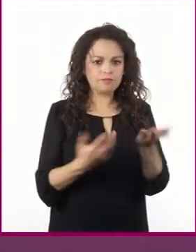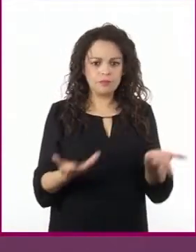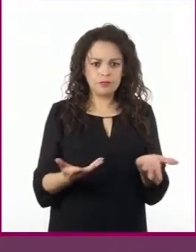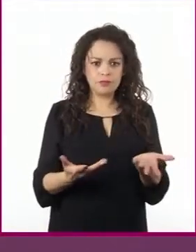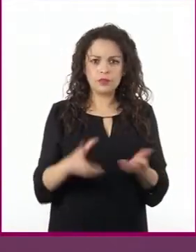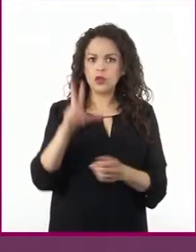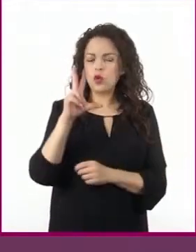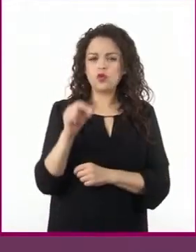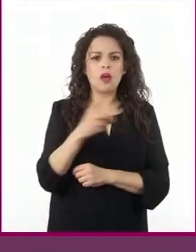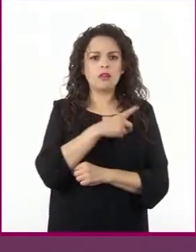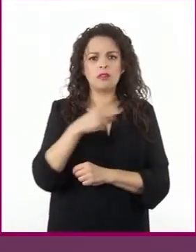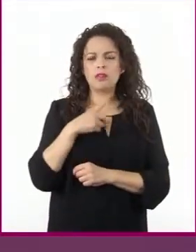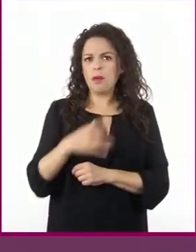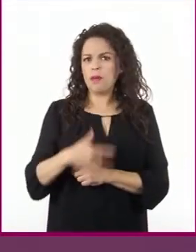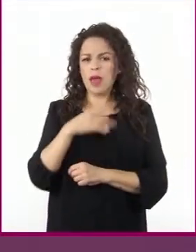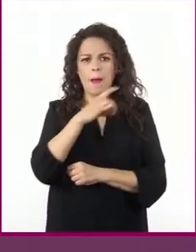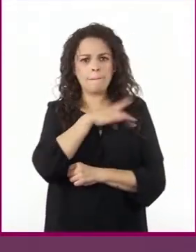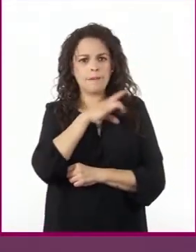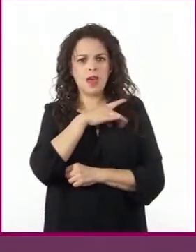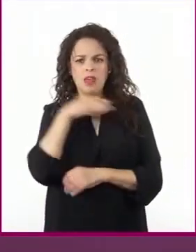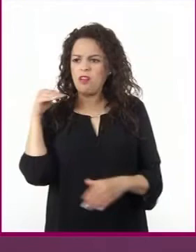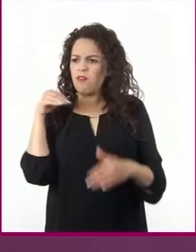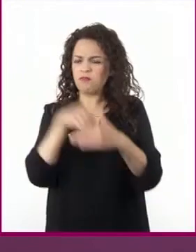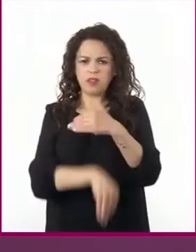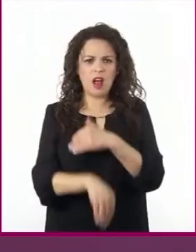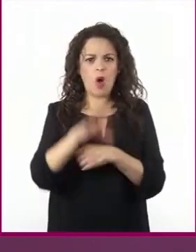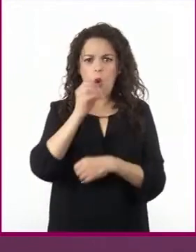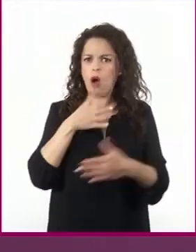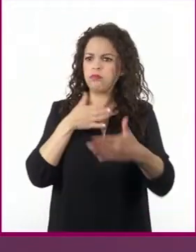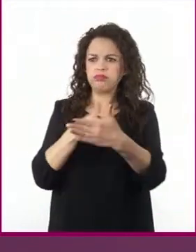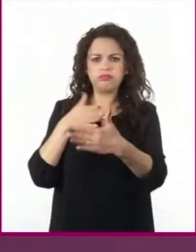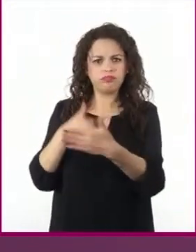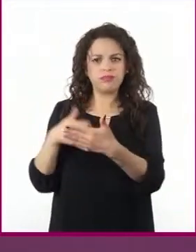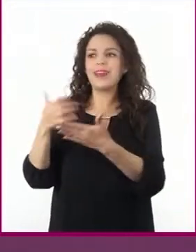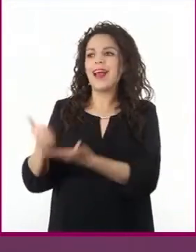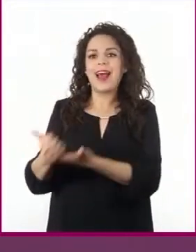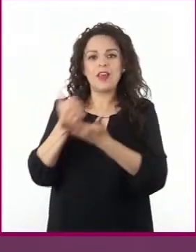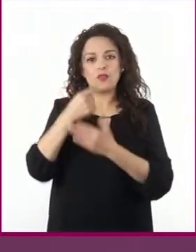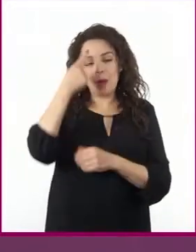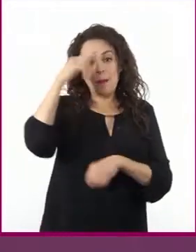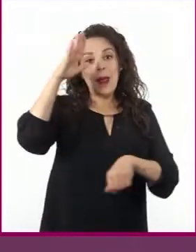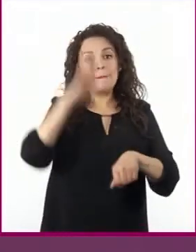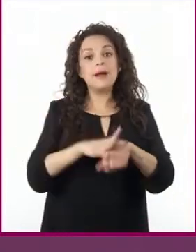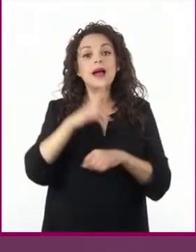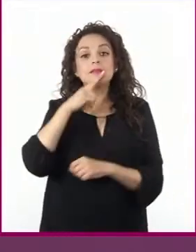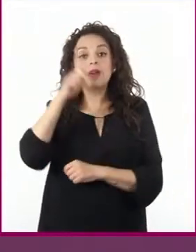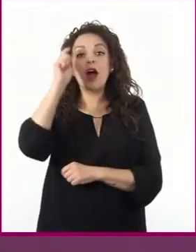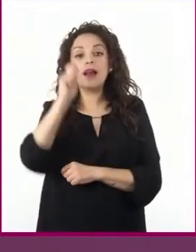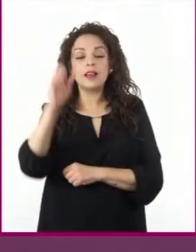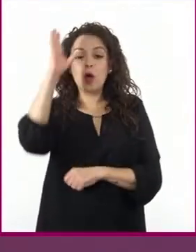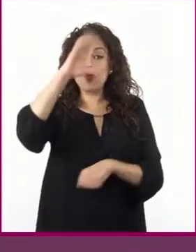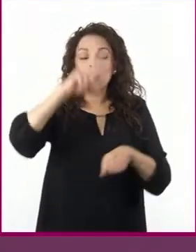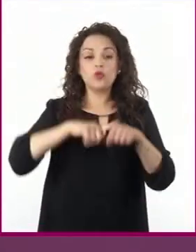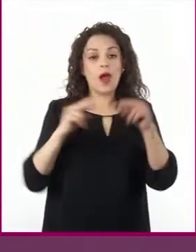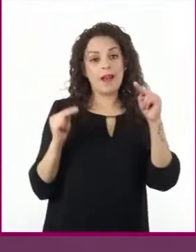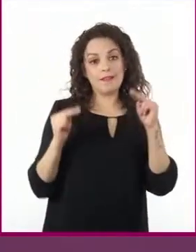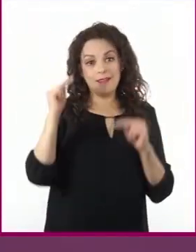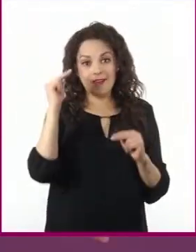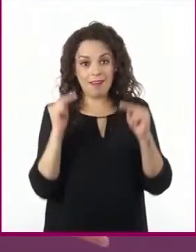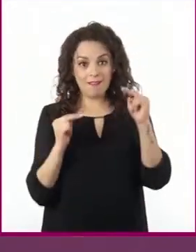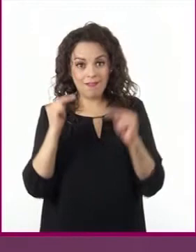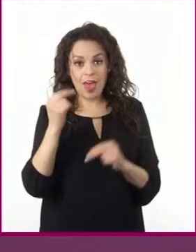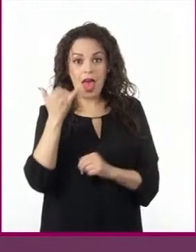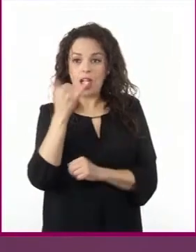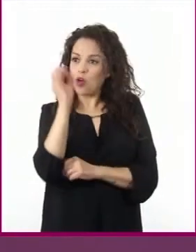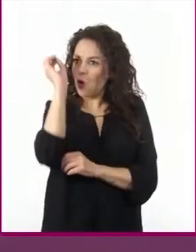miedo al fracaso o a las limitantes. Ayudan a mejorar el nivel cultural e irse formando un punto